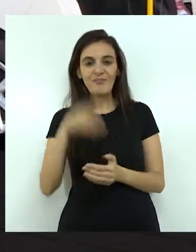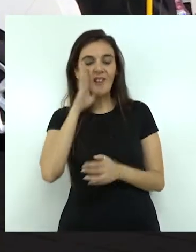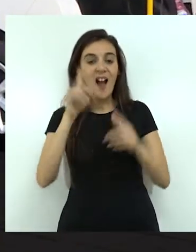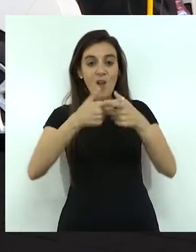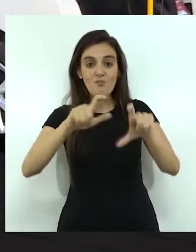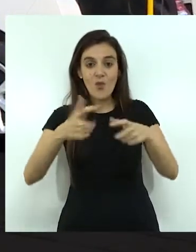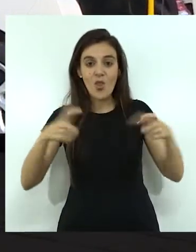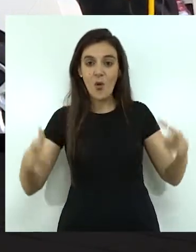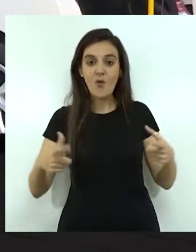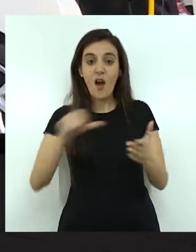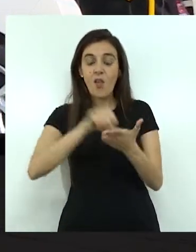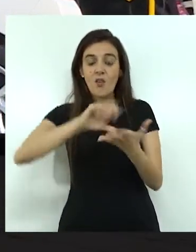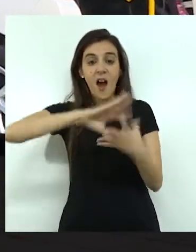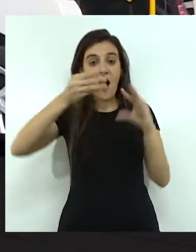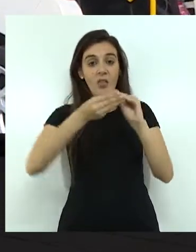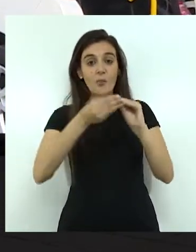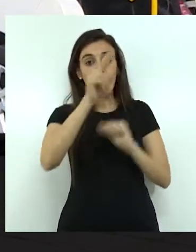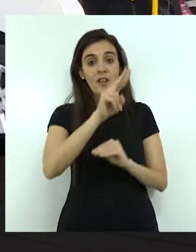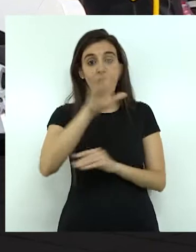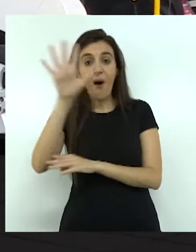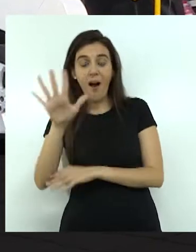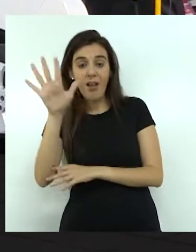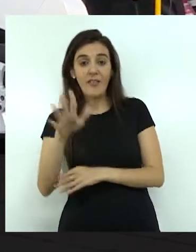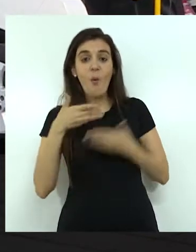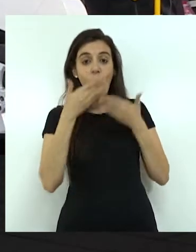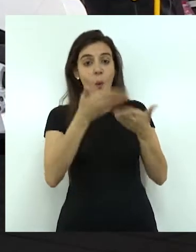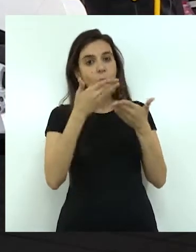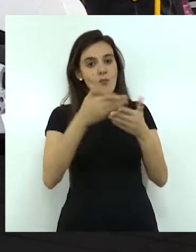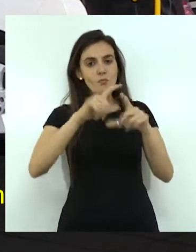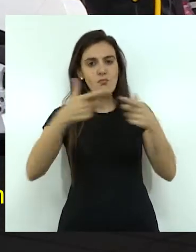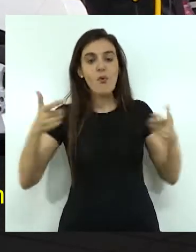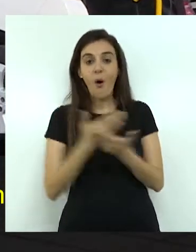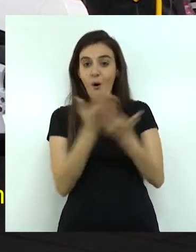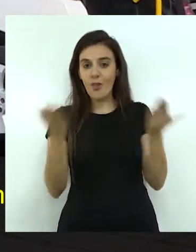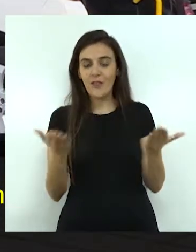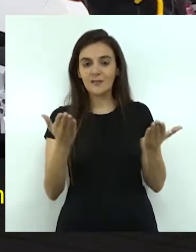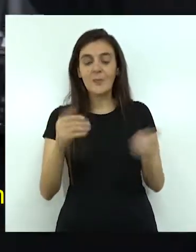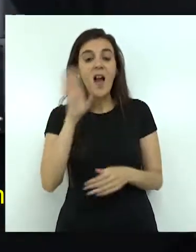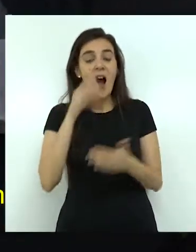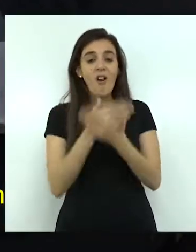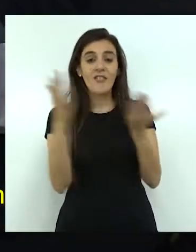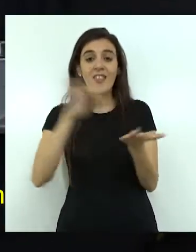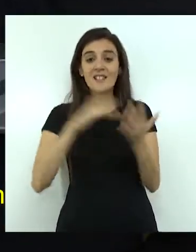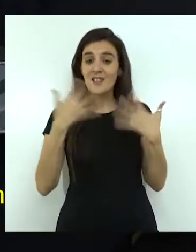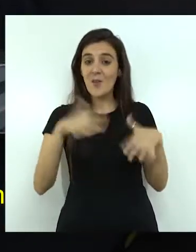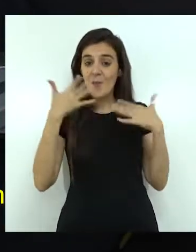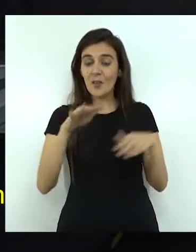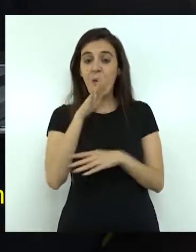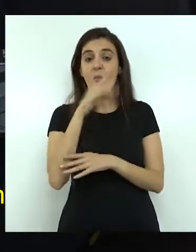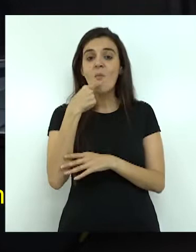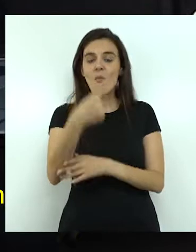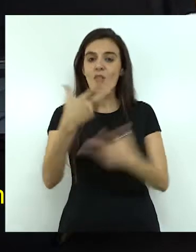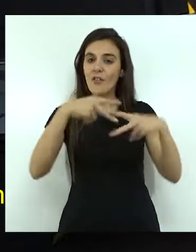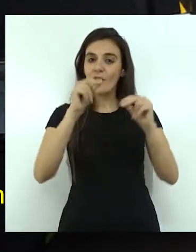para vehículos adaptados de 2 a 5 va a contribuir a aumentar la oferta una oferta que este miércoles fue menor debido a la finalización